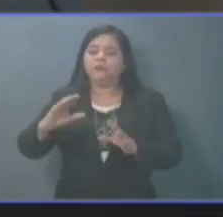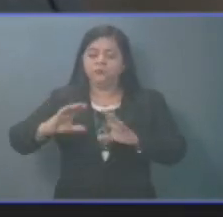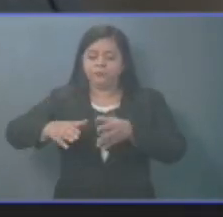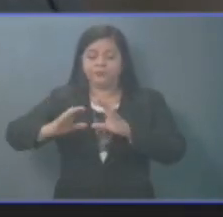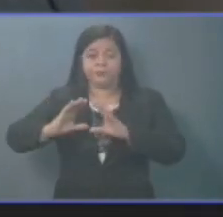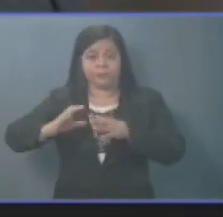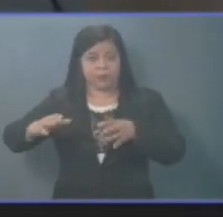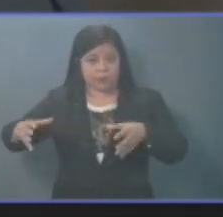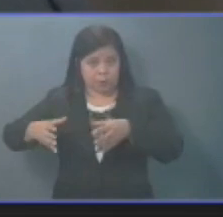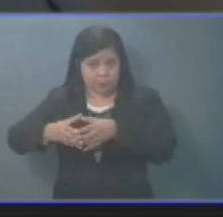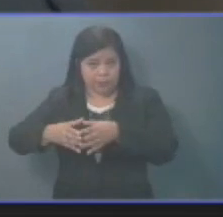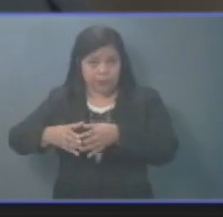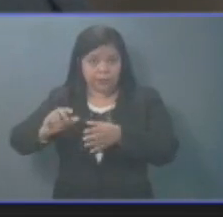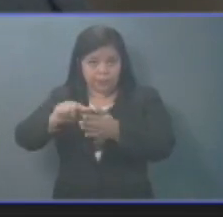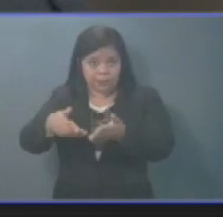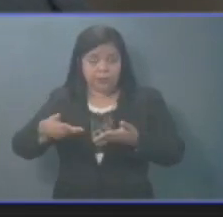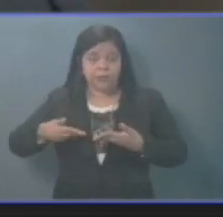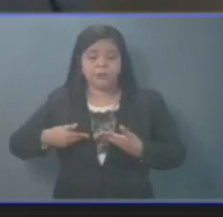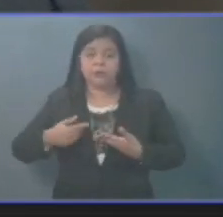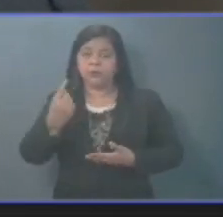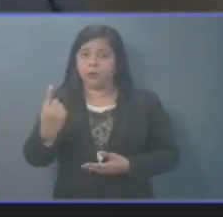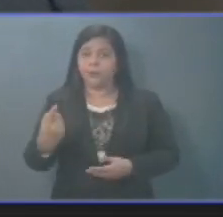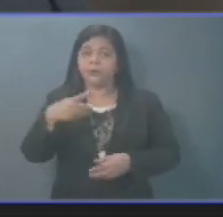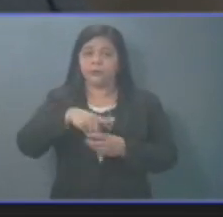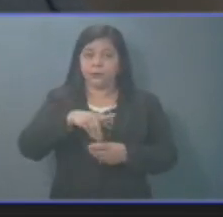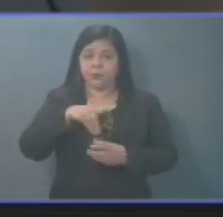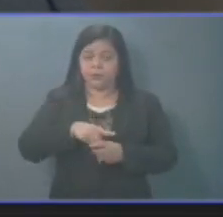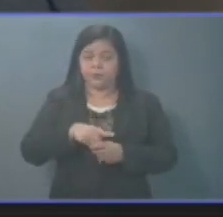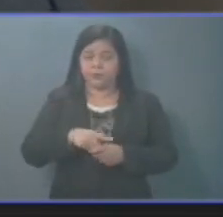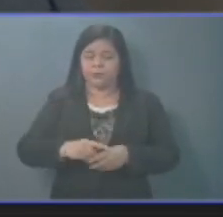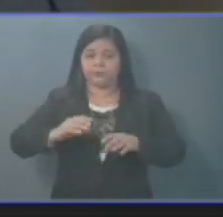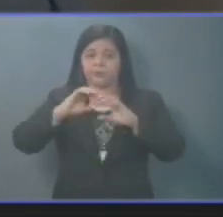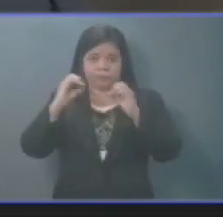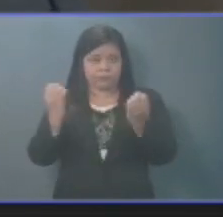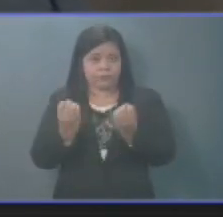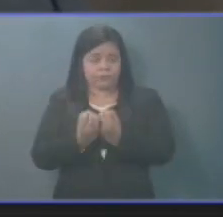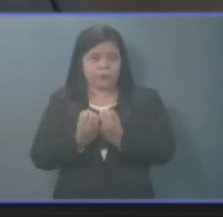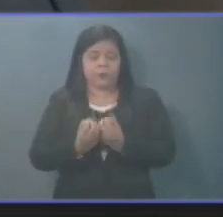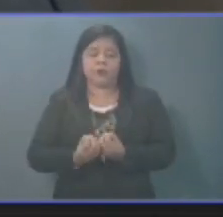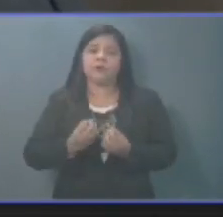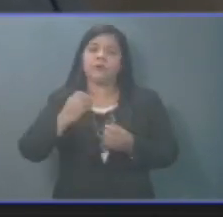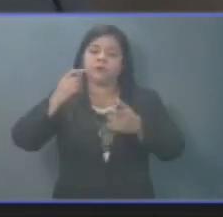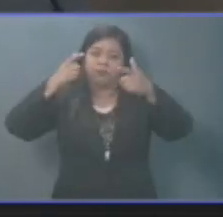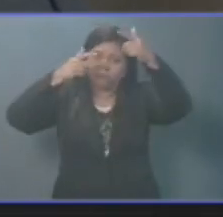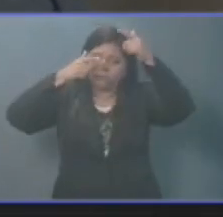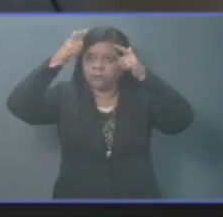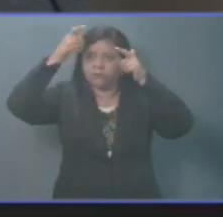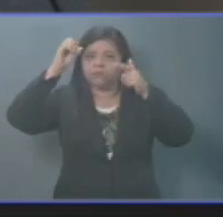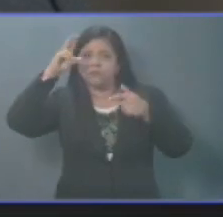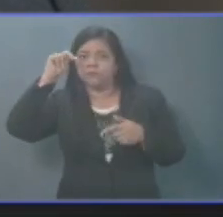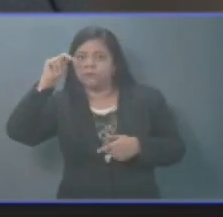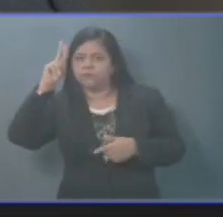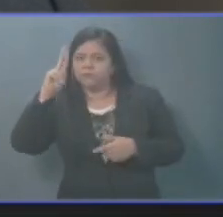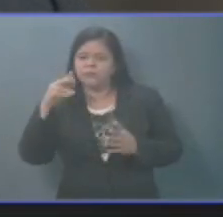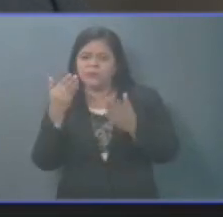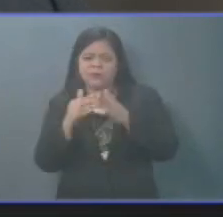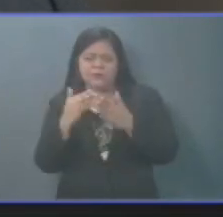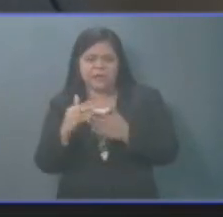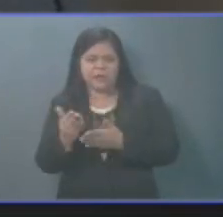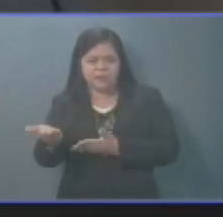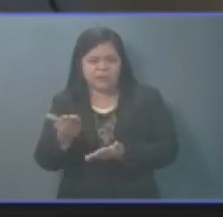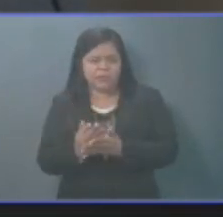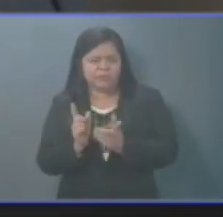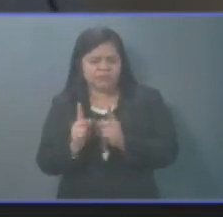de las Personas con Discapacidad de la Organización de las Naciones Unidas ha realizado diversas